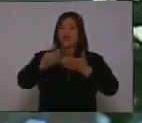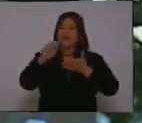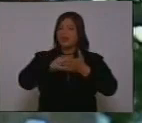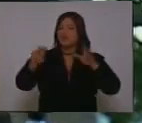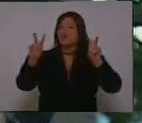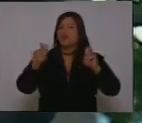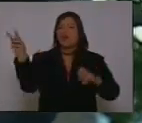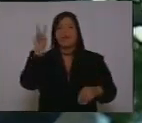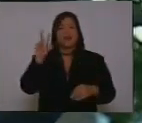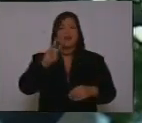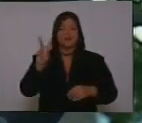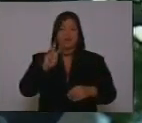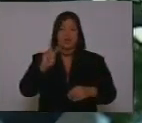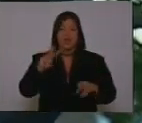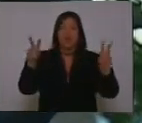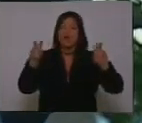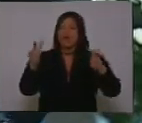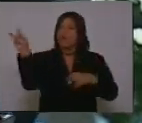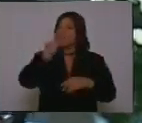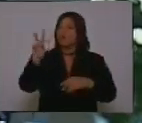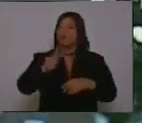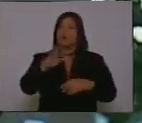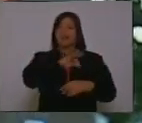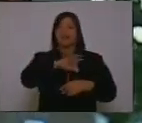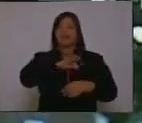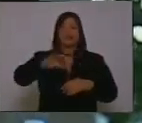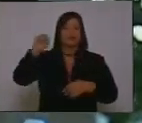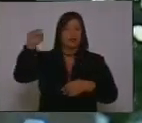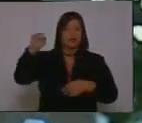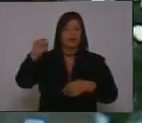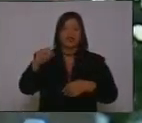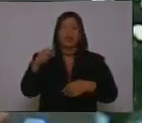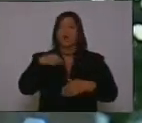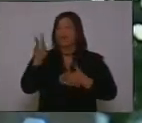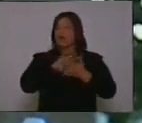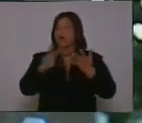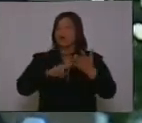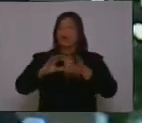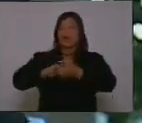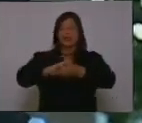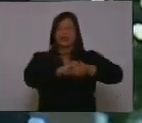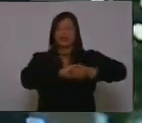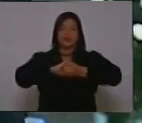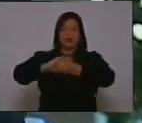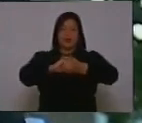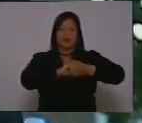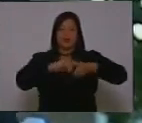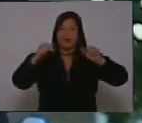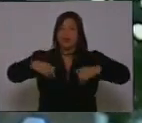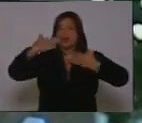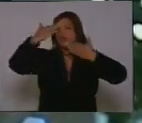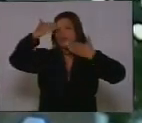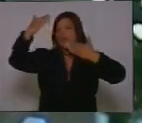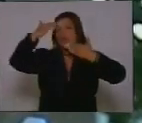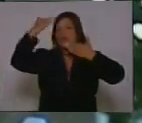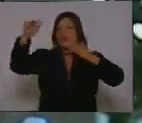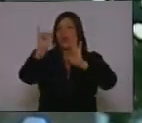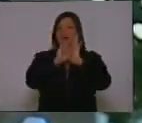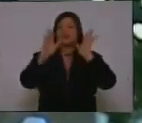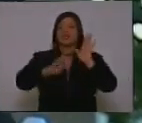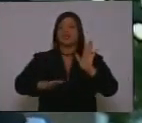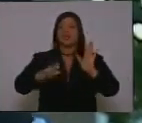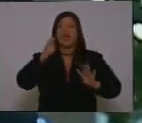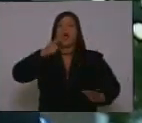nueva Venezuela, una Venezuela socialista, una Venezuela solidaria. Esto es un saludo constituyente a